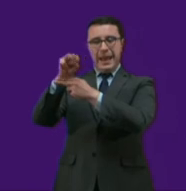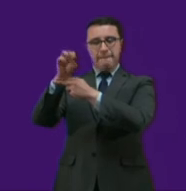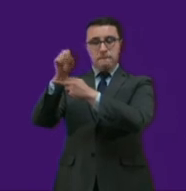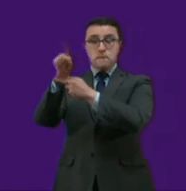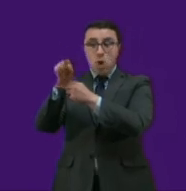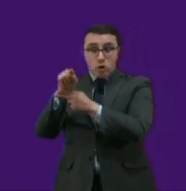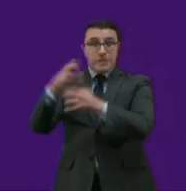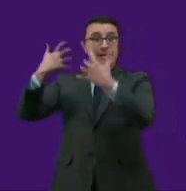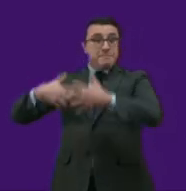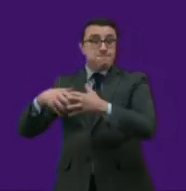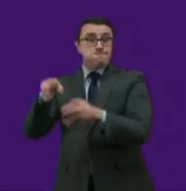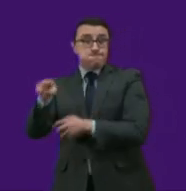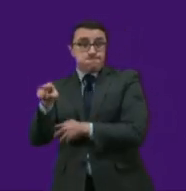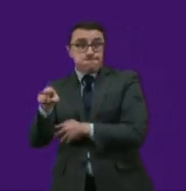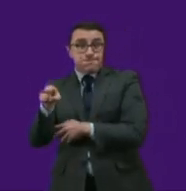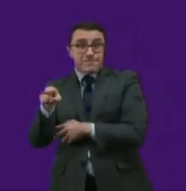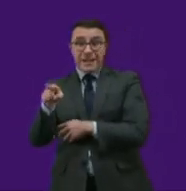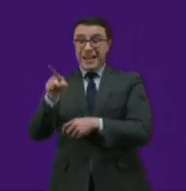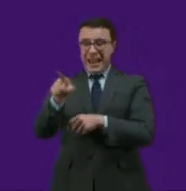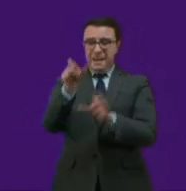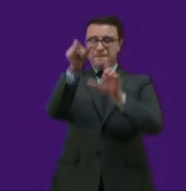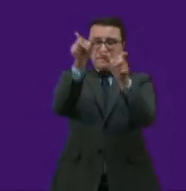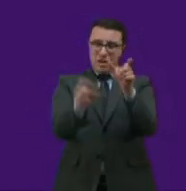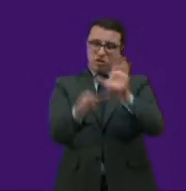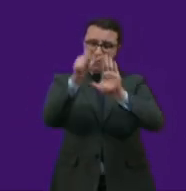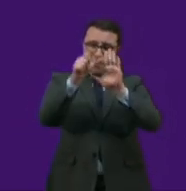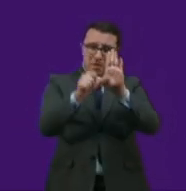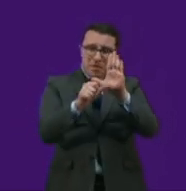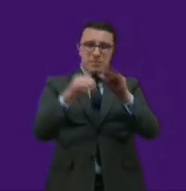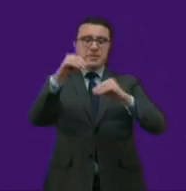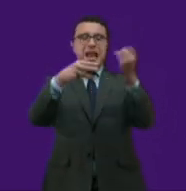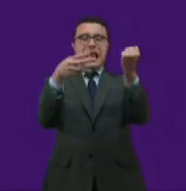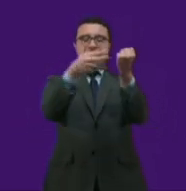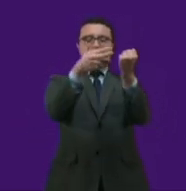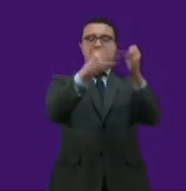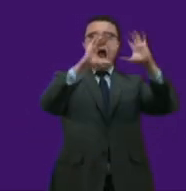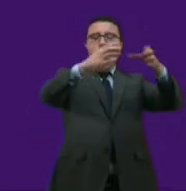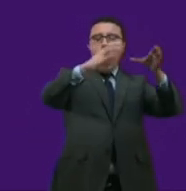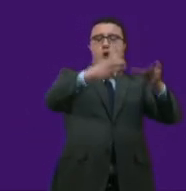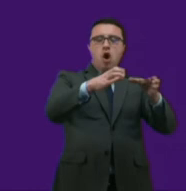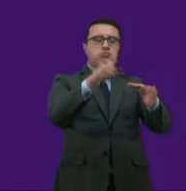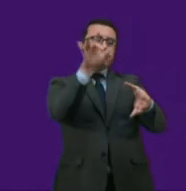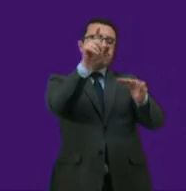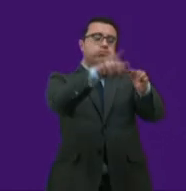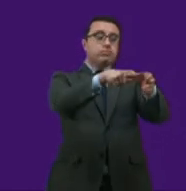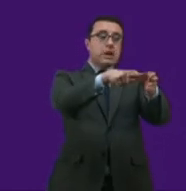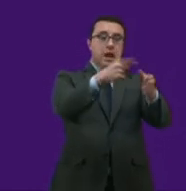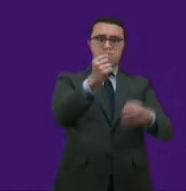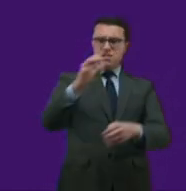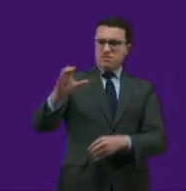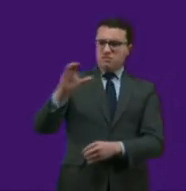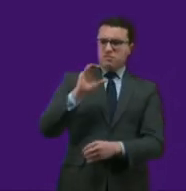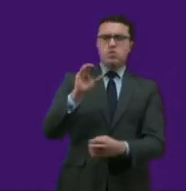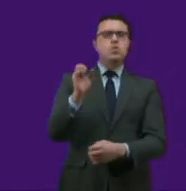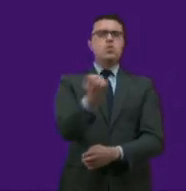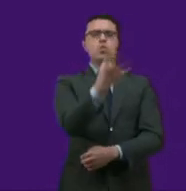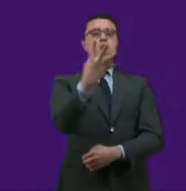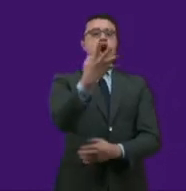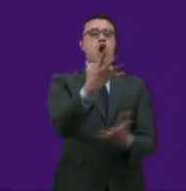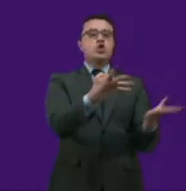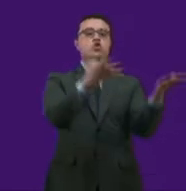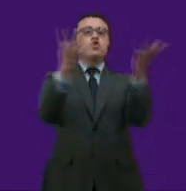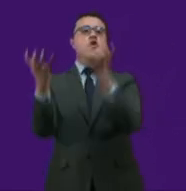había hecho un par de cursos en el SENA, y eso es todo lo que había hecho. Entró ganándose 900 mil